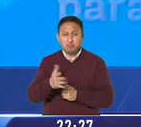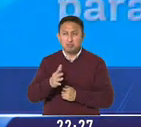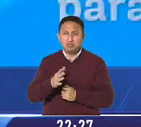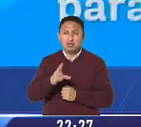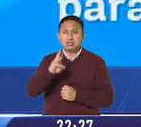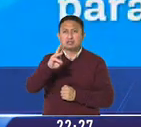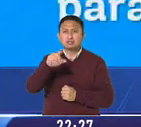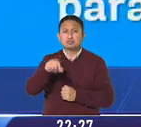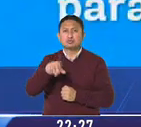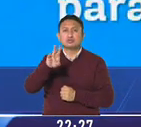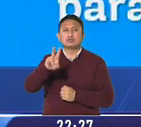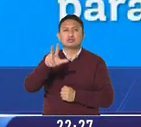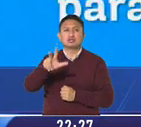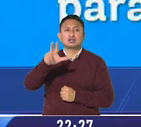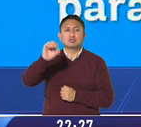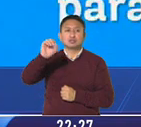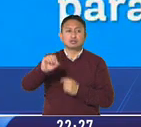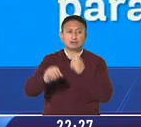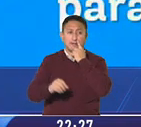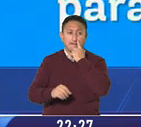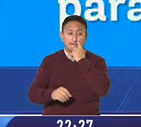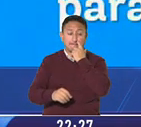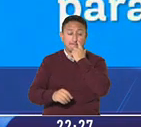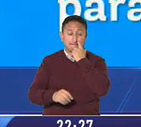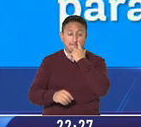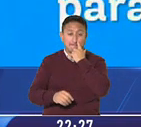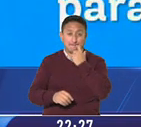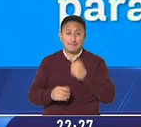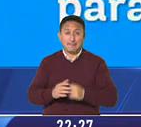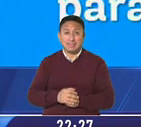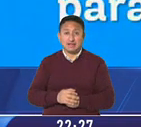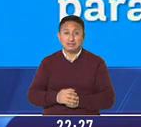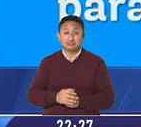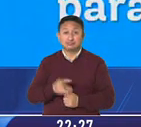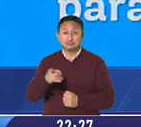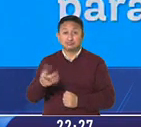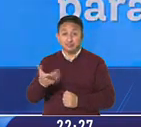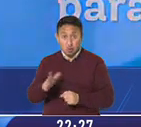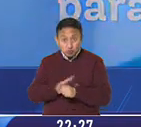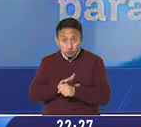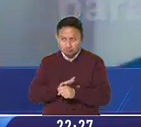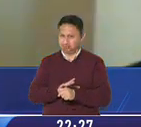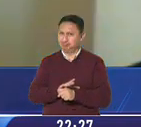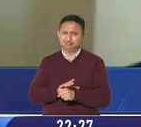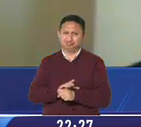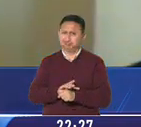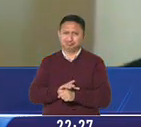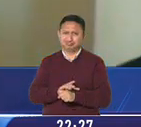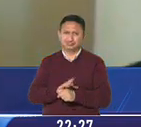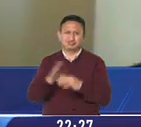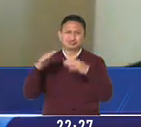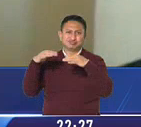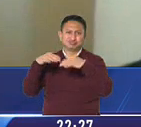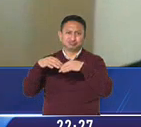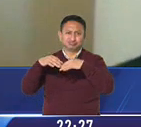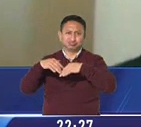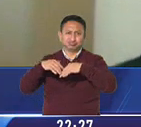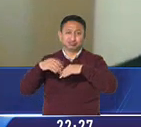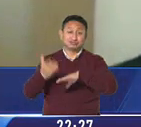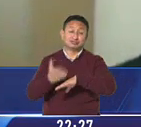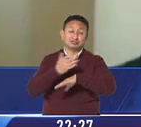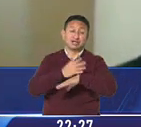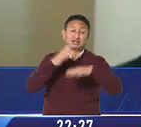un 6,3% para 2021, lo cual es insuficiente para revertir la caída